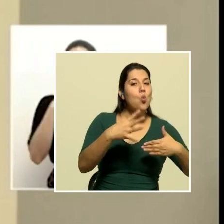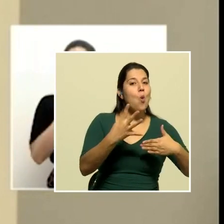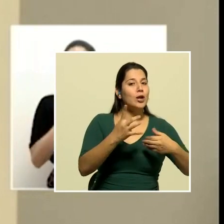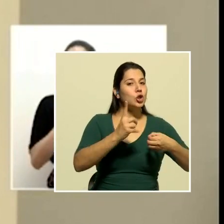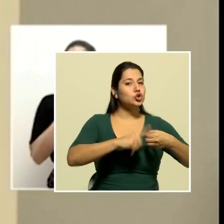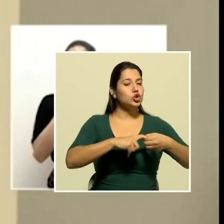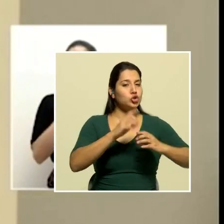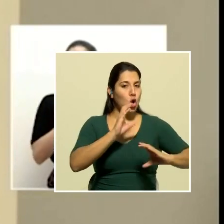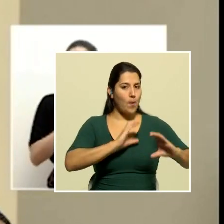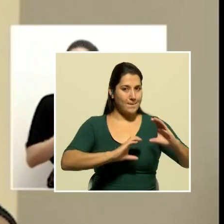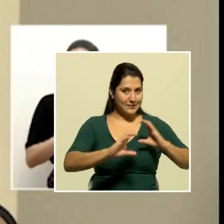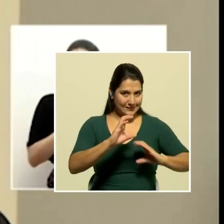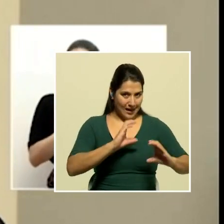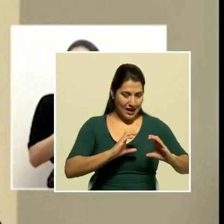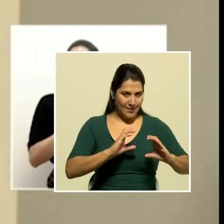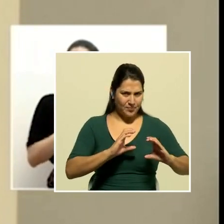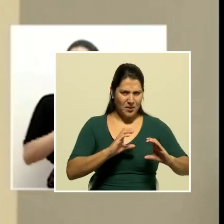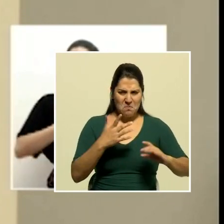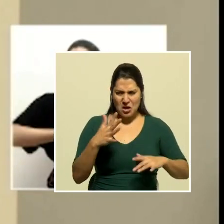Se exportan